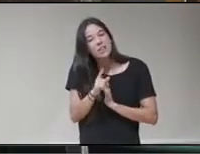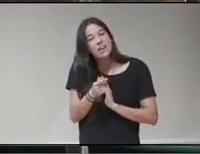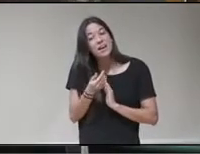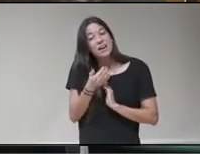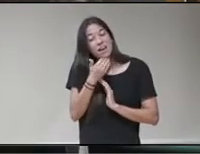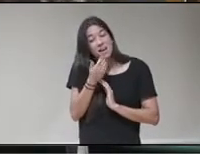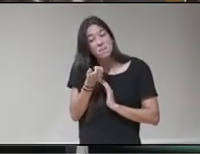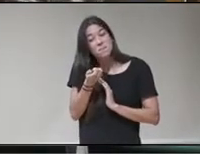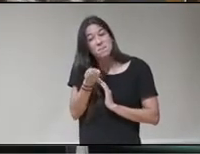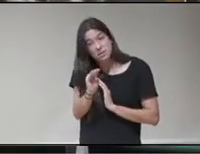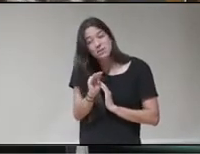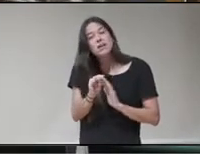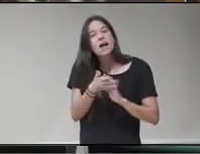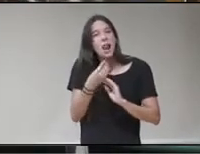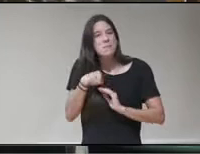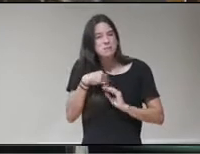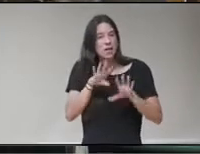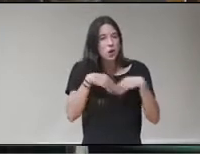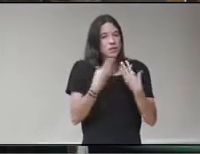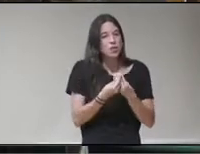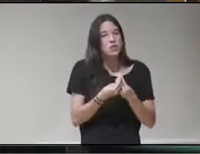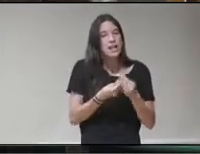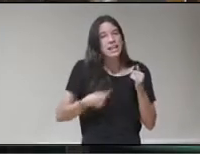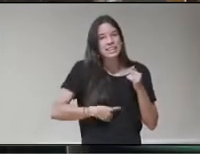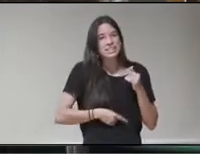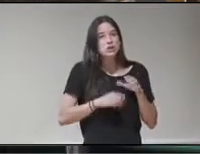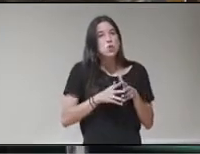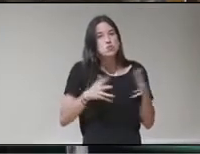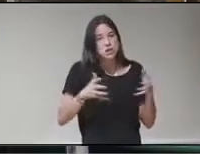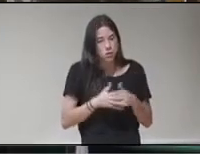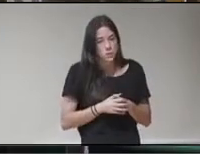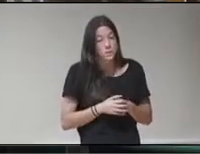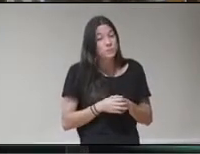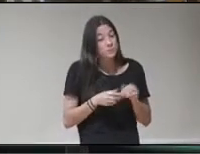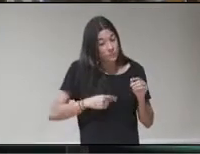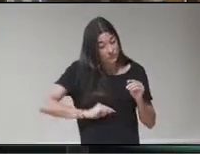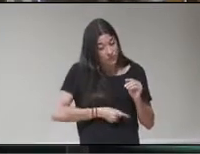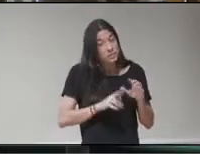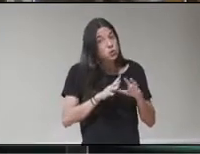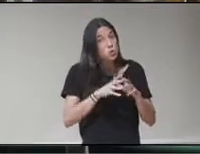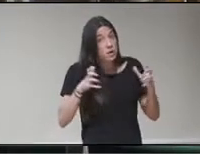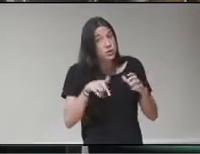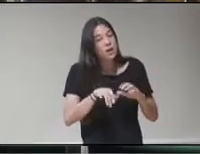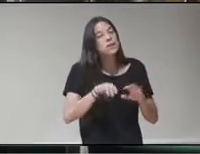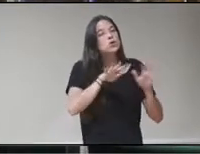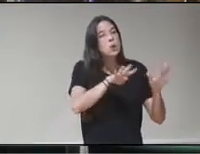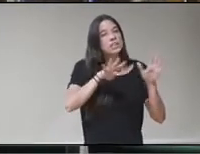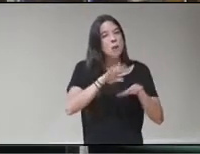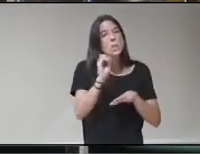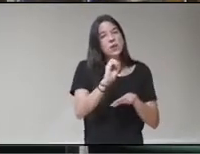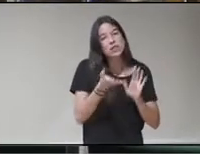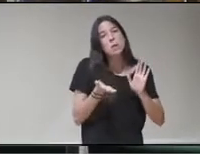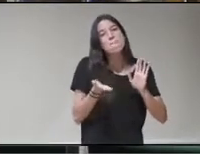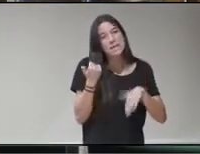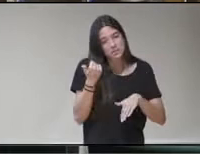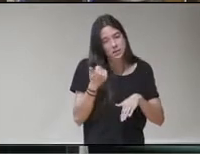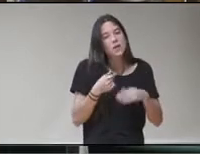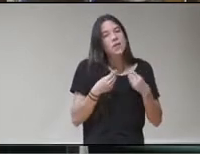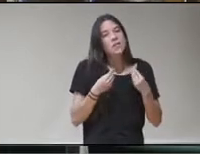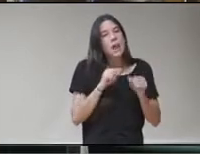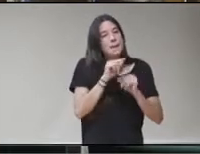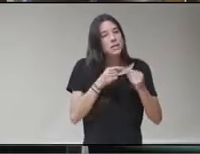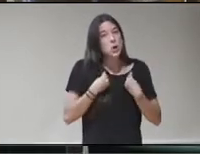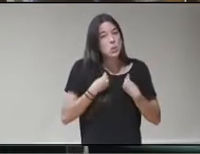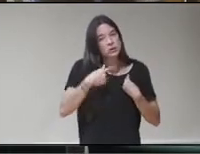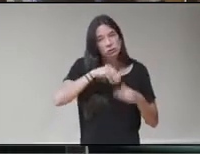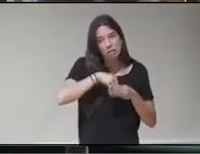en el intestino grueso. El intestino grueso es el lugar en el que se encuentra más del 99% de toda la microbiota que nos